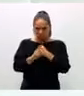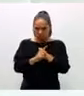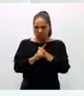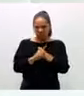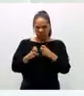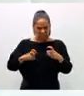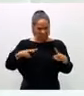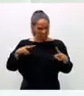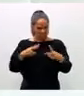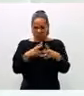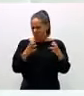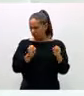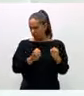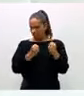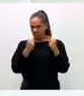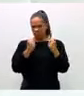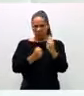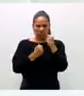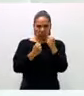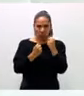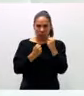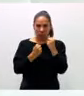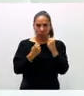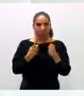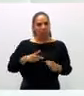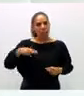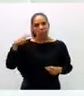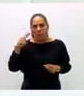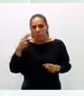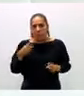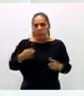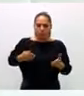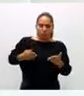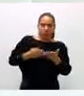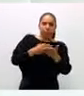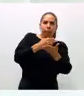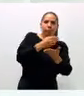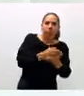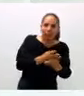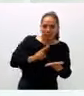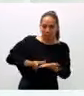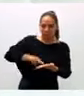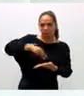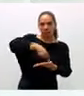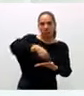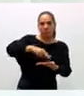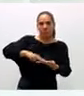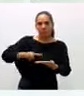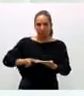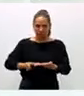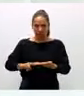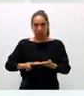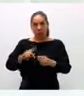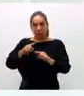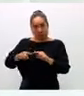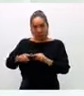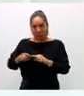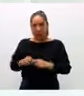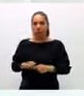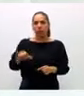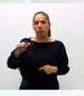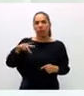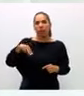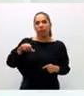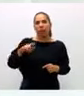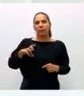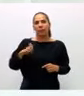y agresivo. Es por eso que se debe de intervenir con la mediación, para disminuirlo. Anayeli Hernández: considero que lo